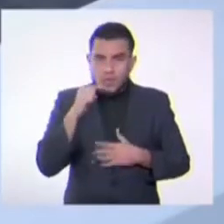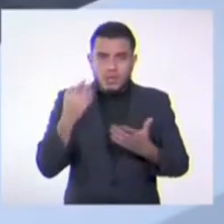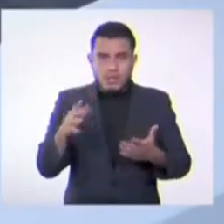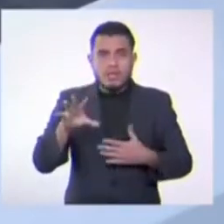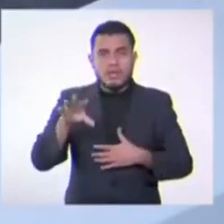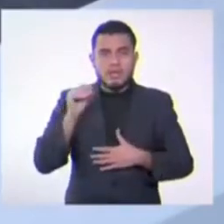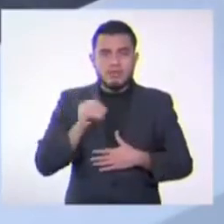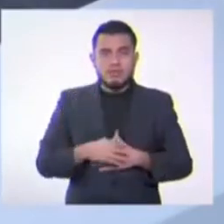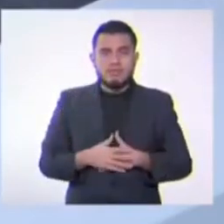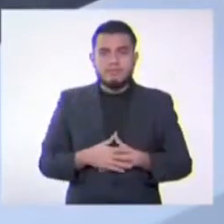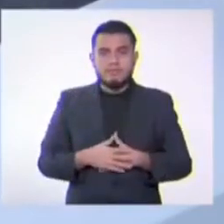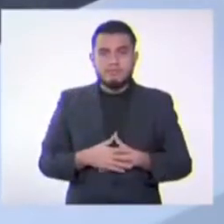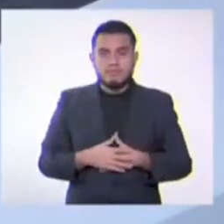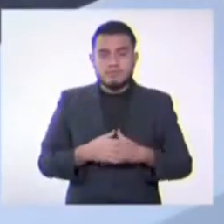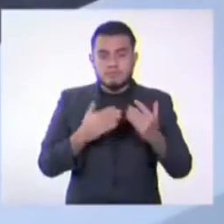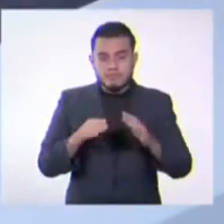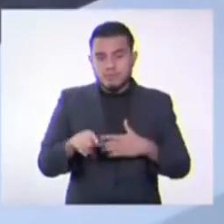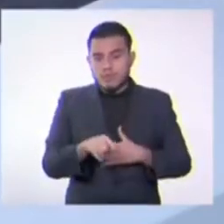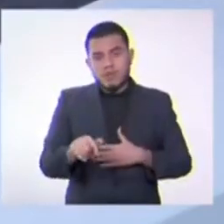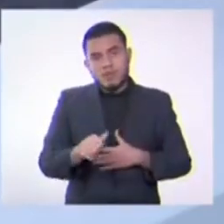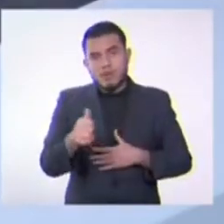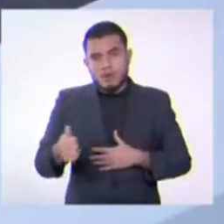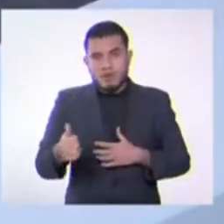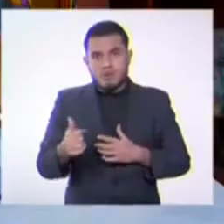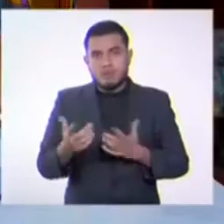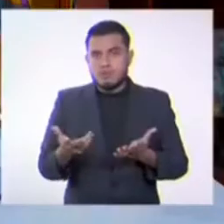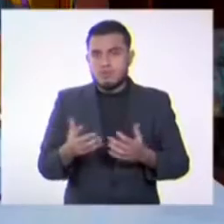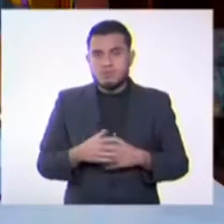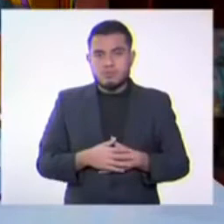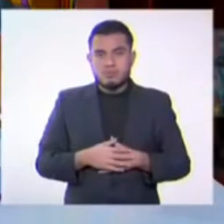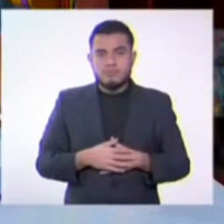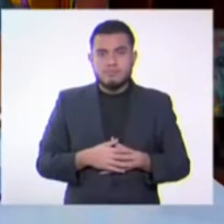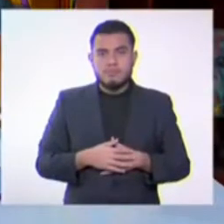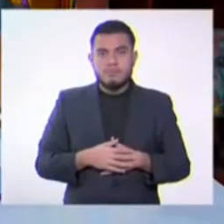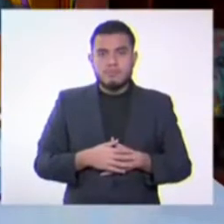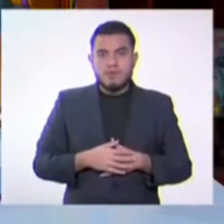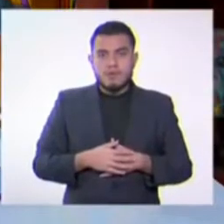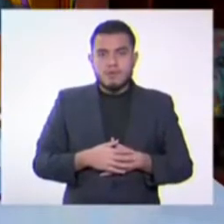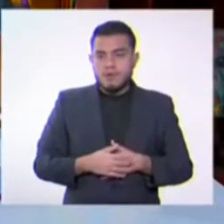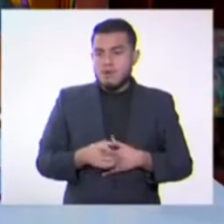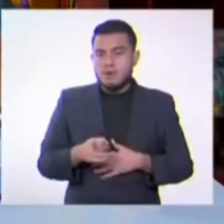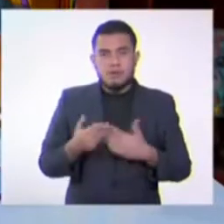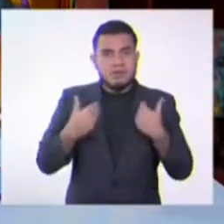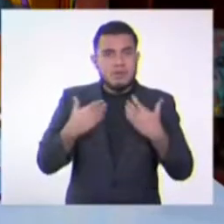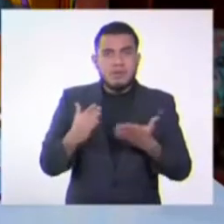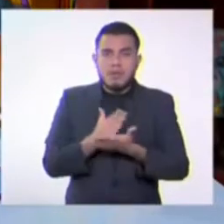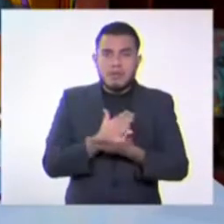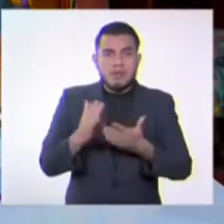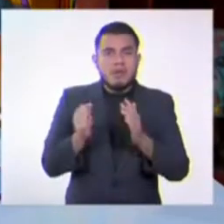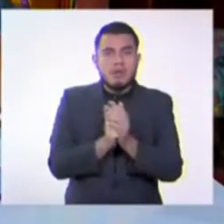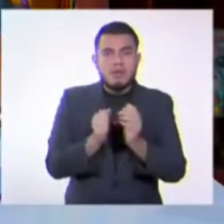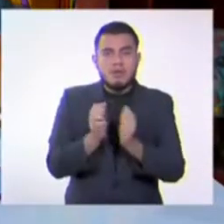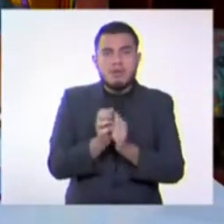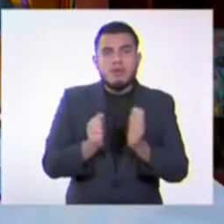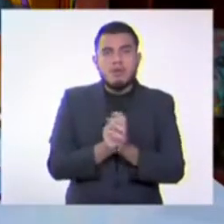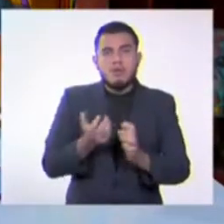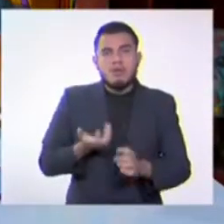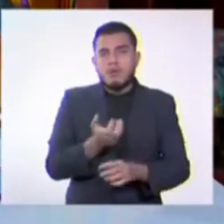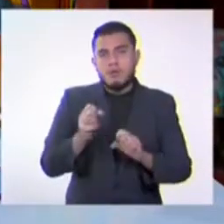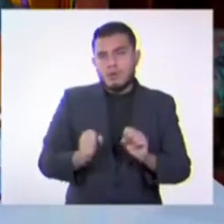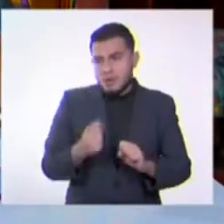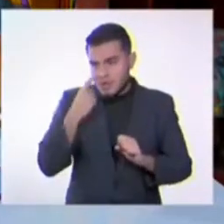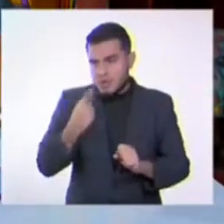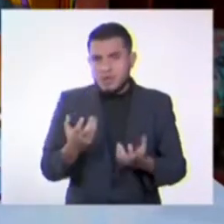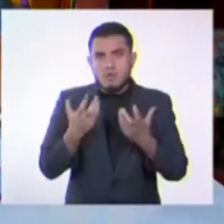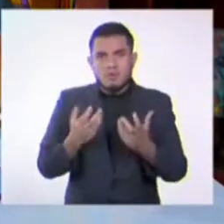azul, aparte de otras tonalidades. En este aspecto no tenemos ningún problema, podemos identificarlos todos con